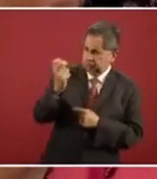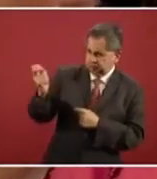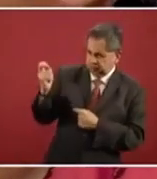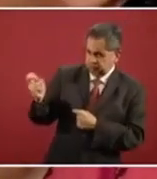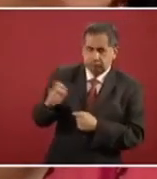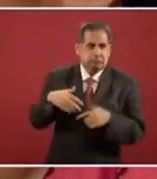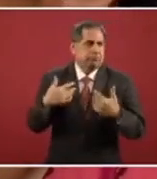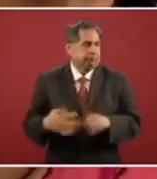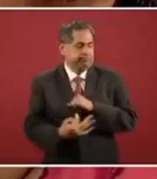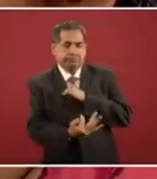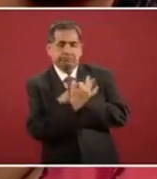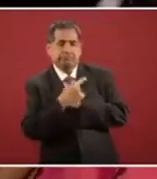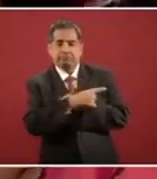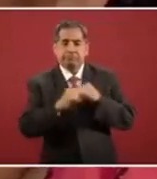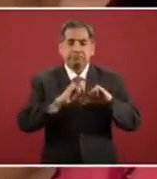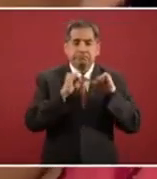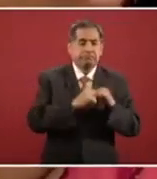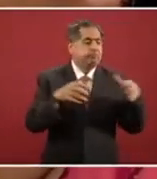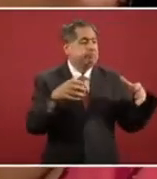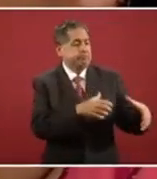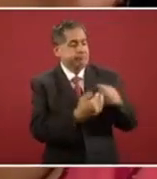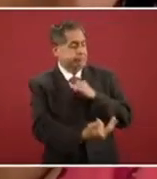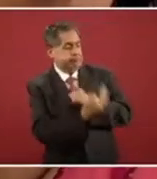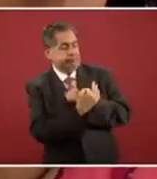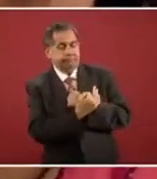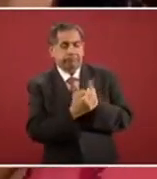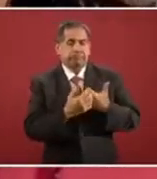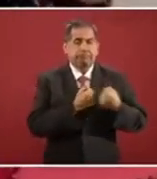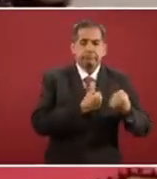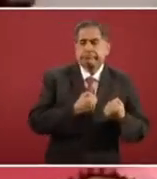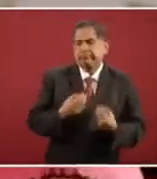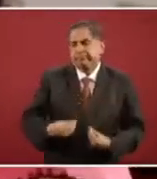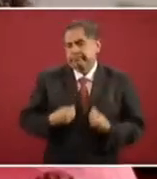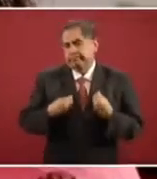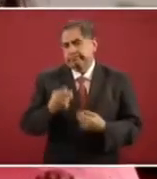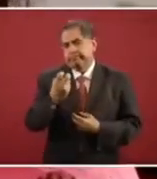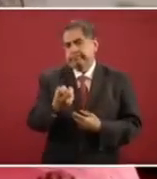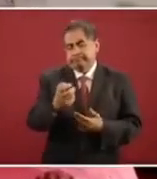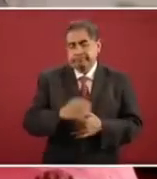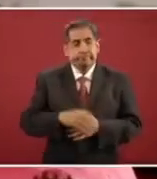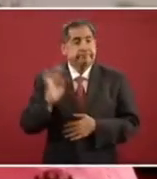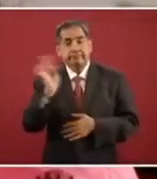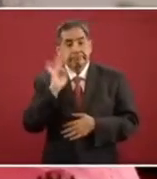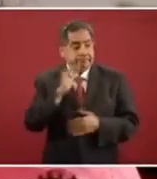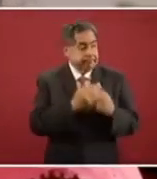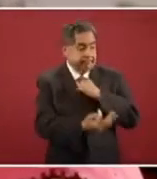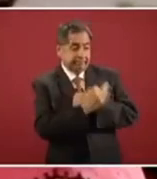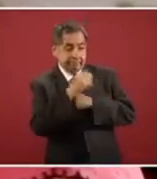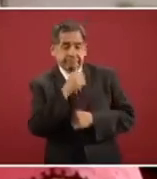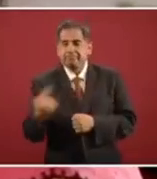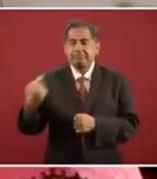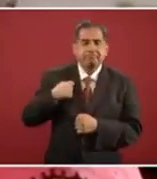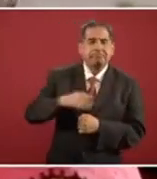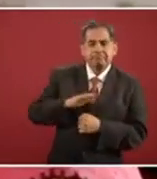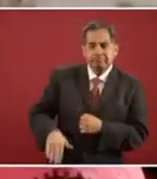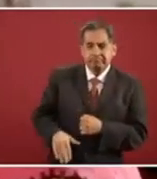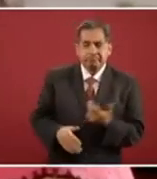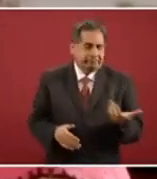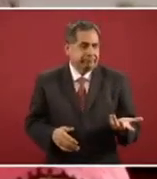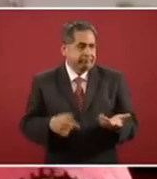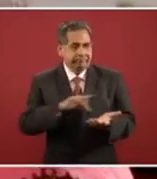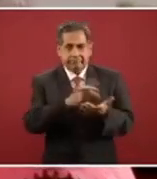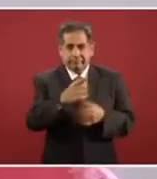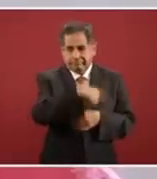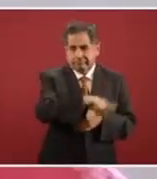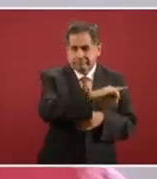organizaciones y por eso estoy viva. Porque si no conocieran en mi trabajo otras organizaciones, no estuviera